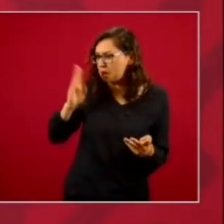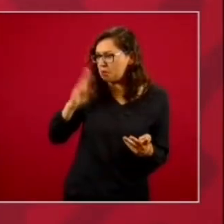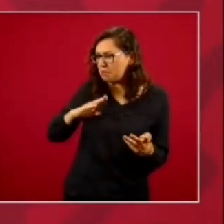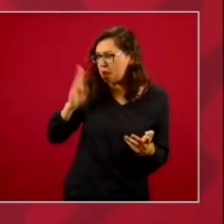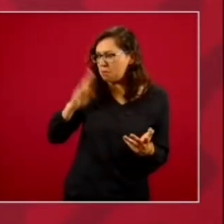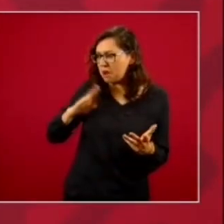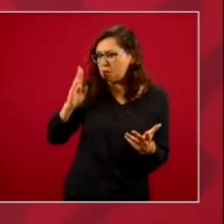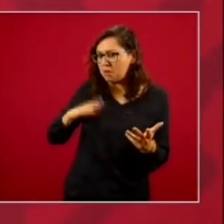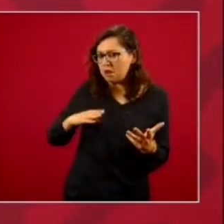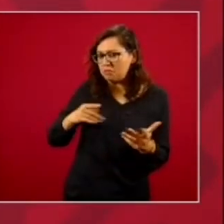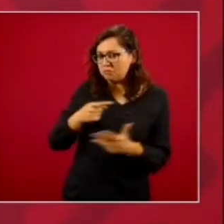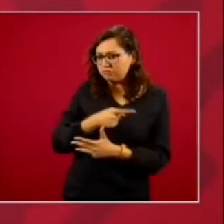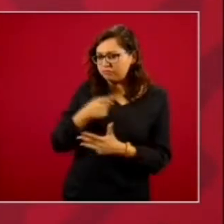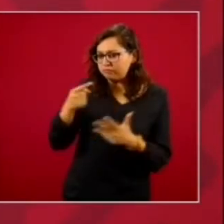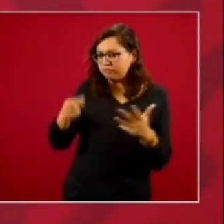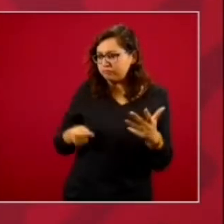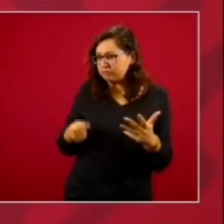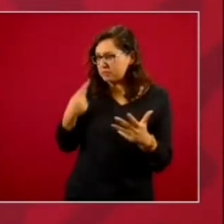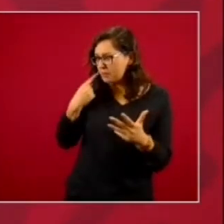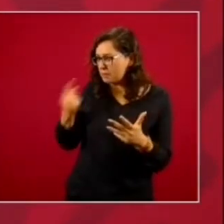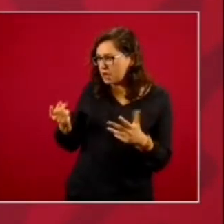cometiendo atracos